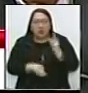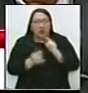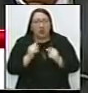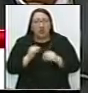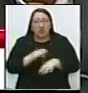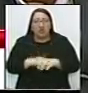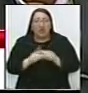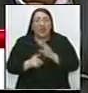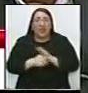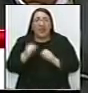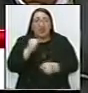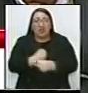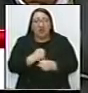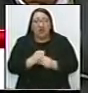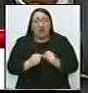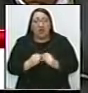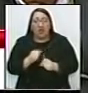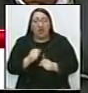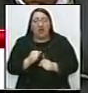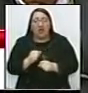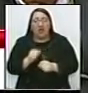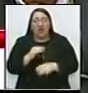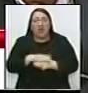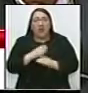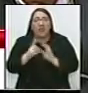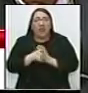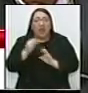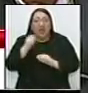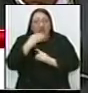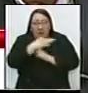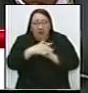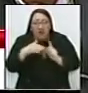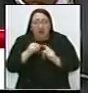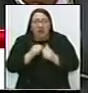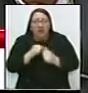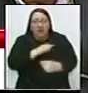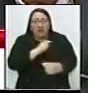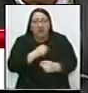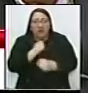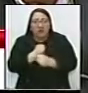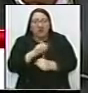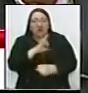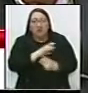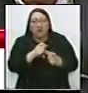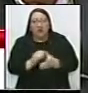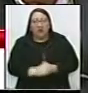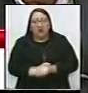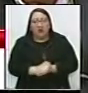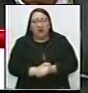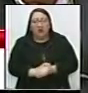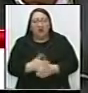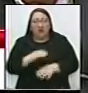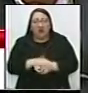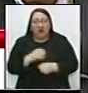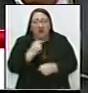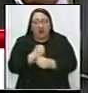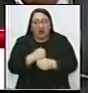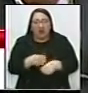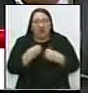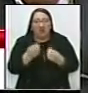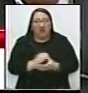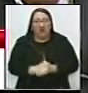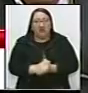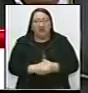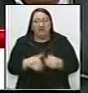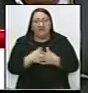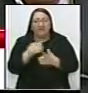Sobre derechos laborales, sobre derechos ambientales, sobre fortalecimiento del Estado, de la fiscalización, sobre fortalecimiento de